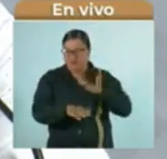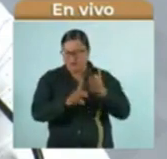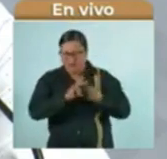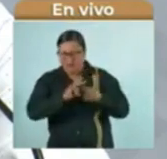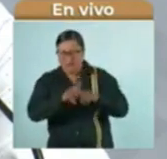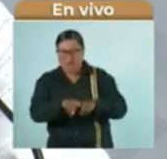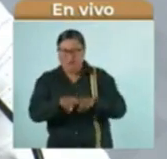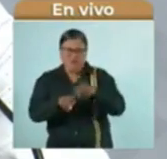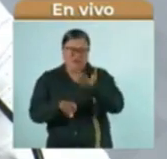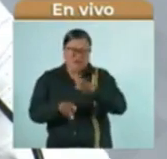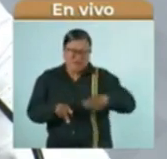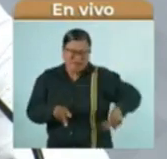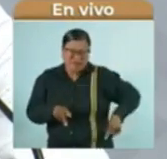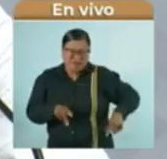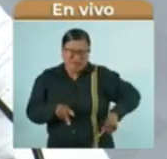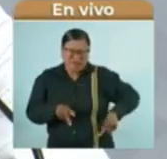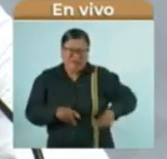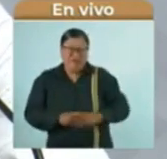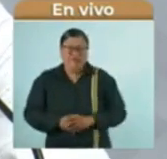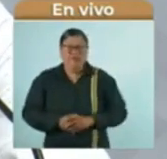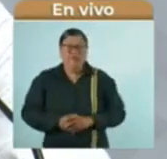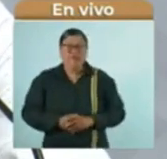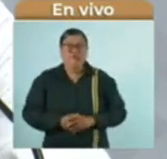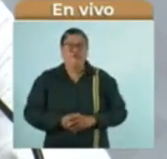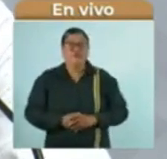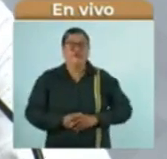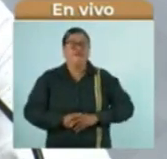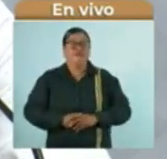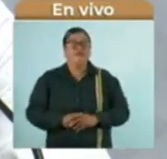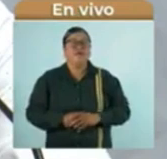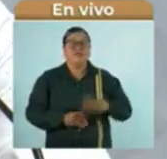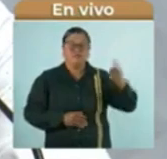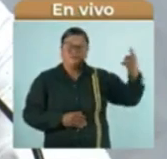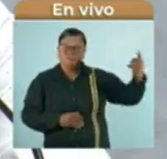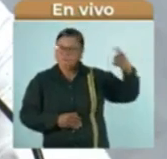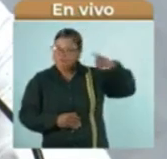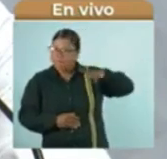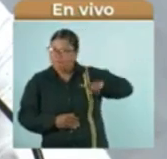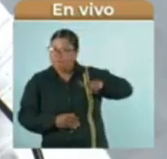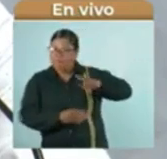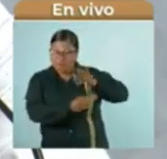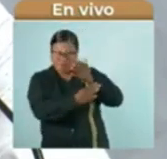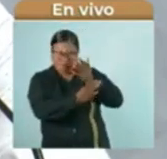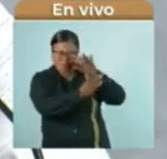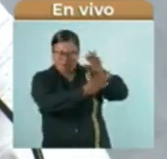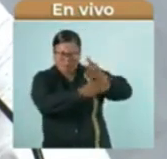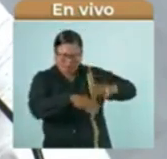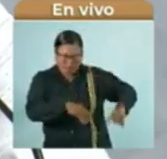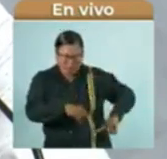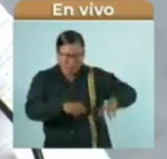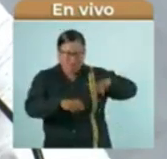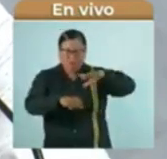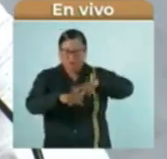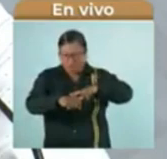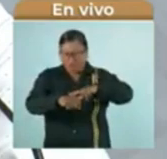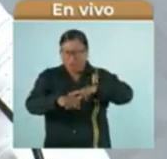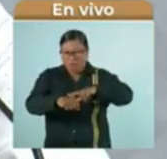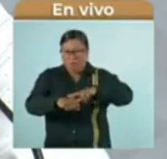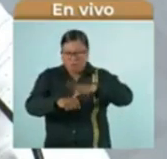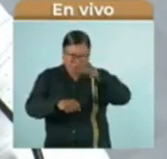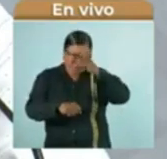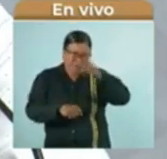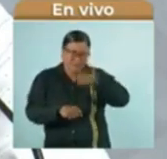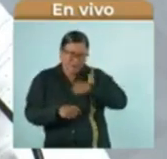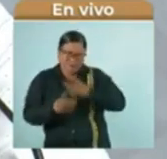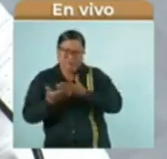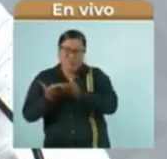esta administración la instrucción de nuestro gobernador hacia su servidor